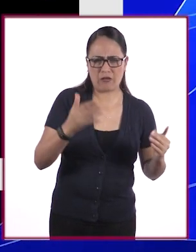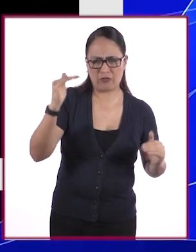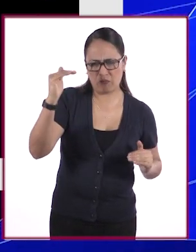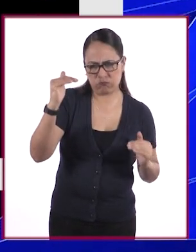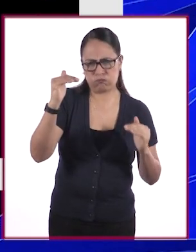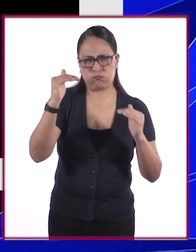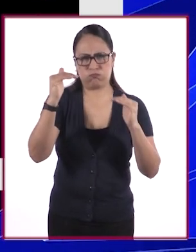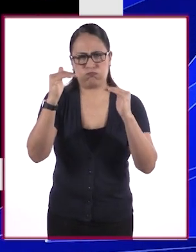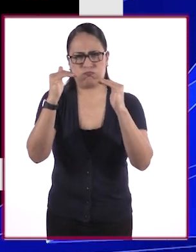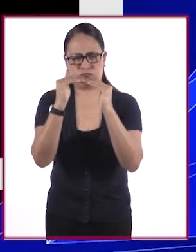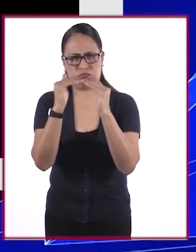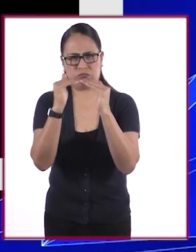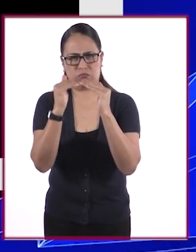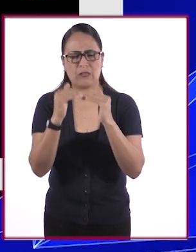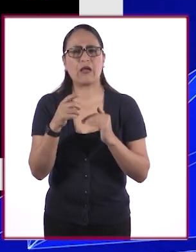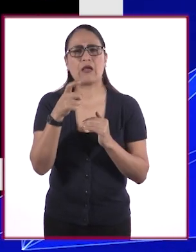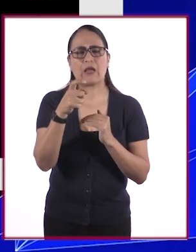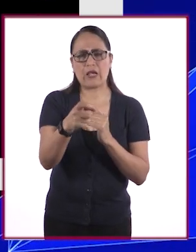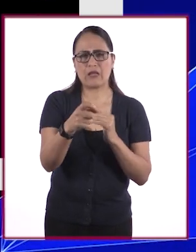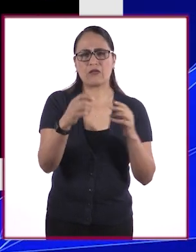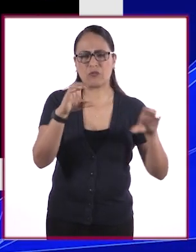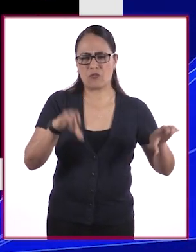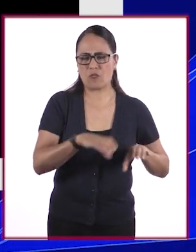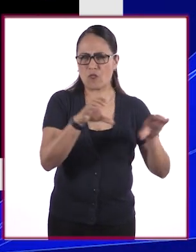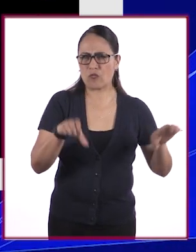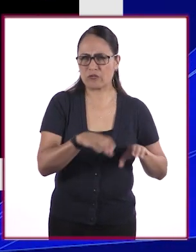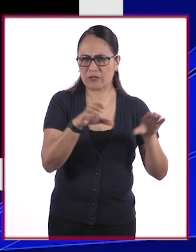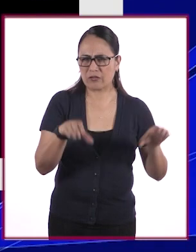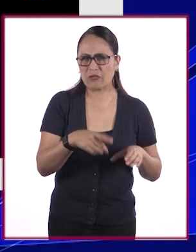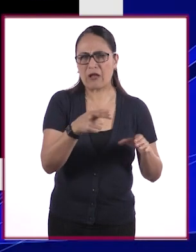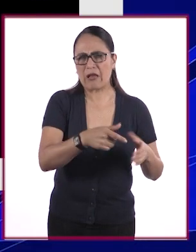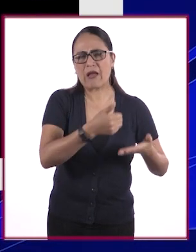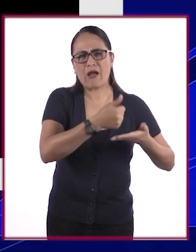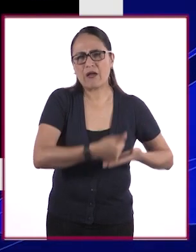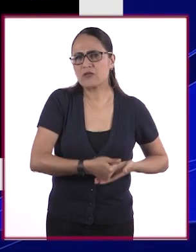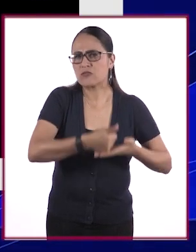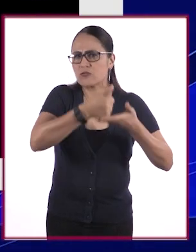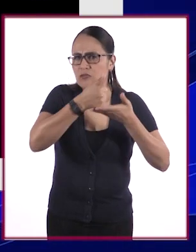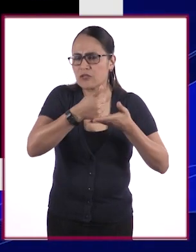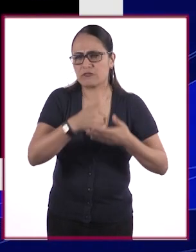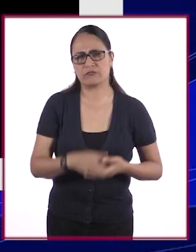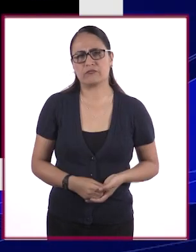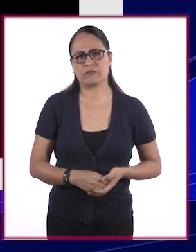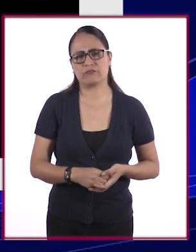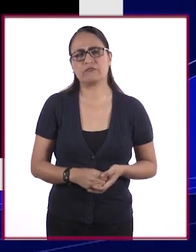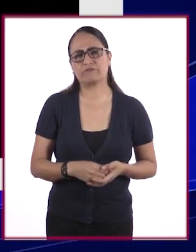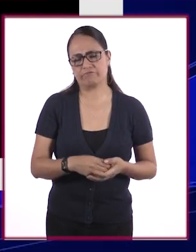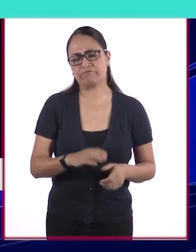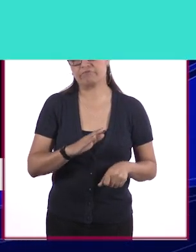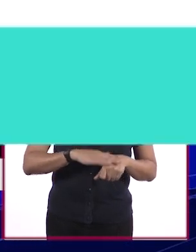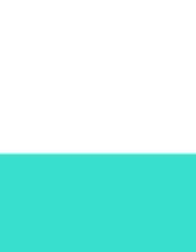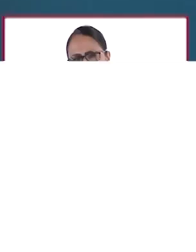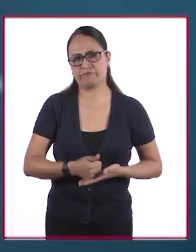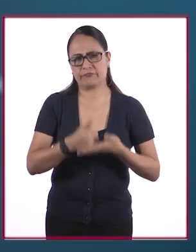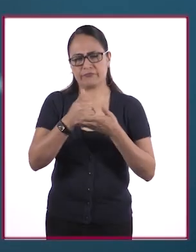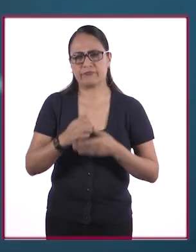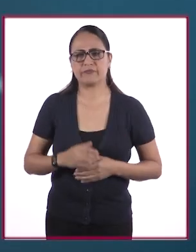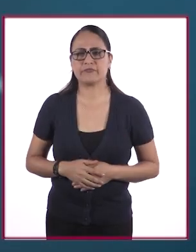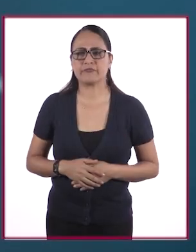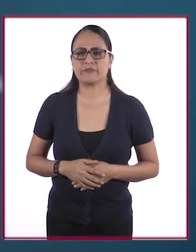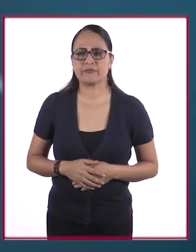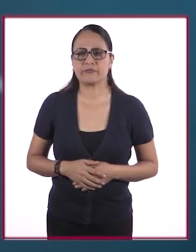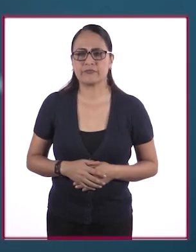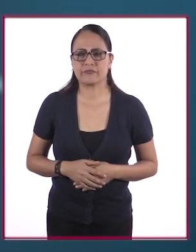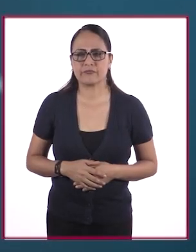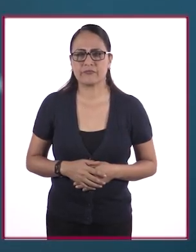las computadoras para convertir a las computadoras en nuestros ayudantes personales.